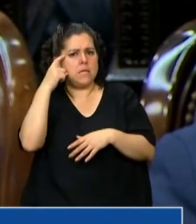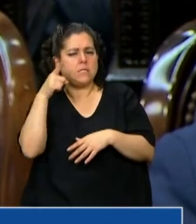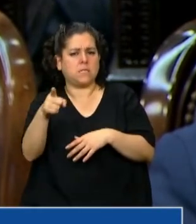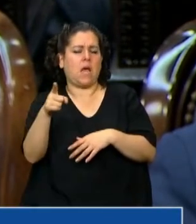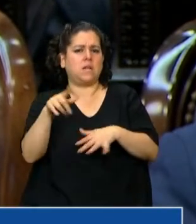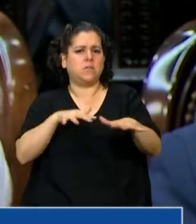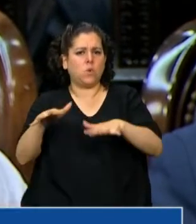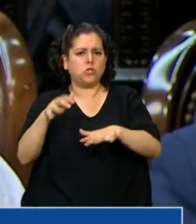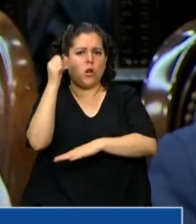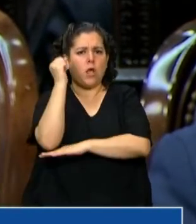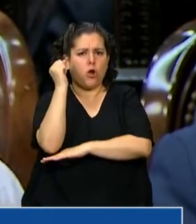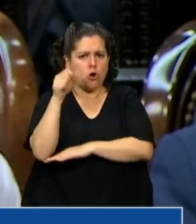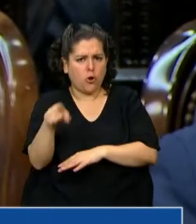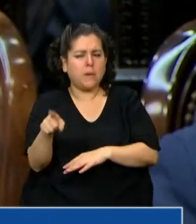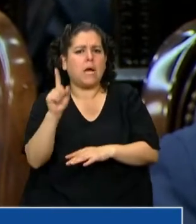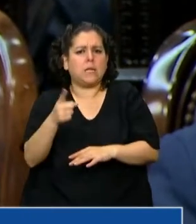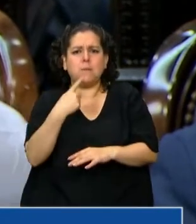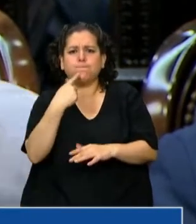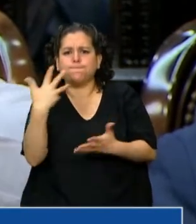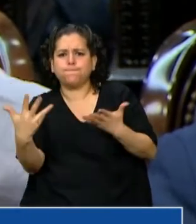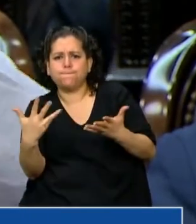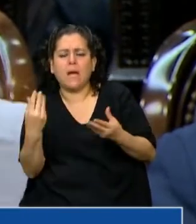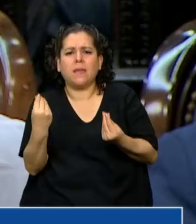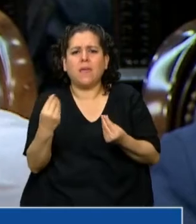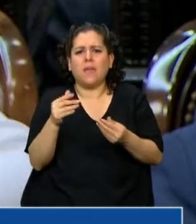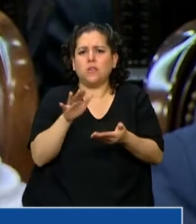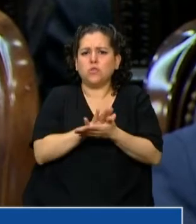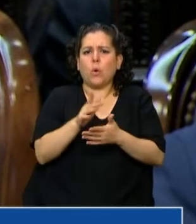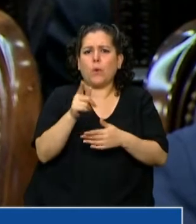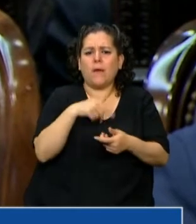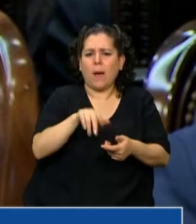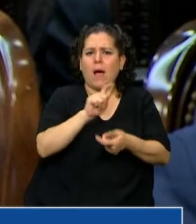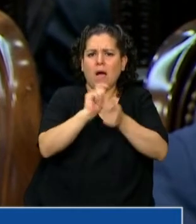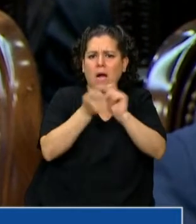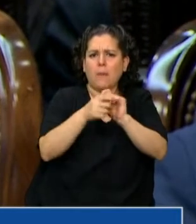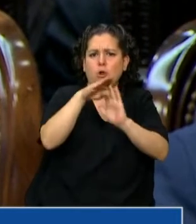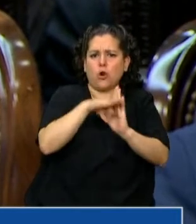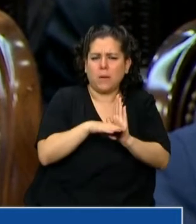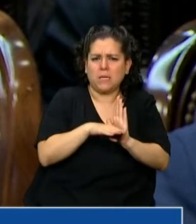situación macroeconómica y efectivamente con la incertidumbre que se generó con las expectativas de un cambio normativo.